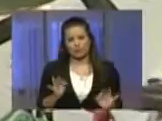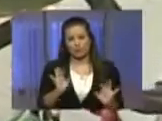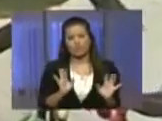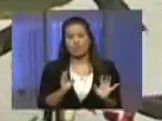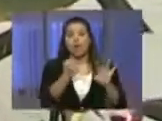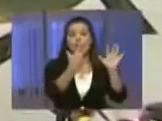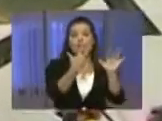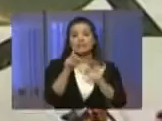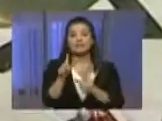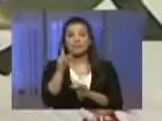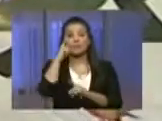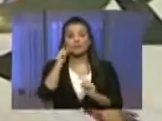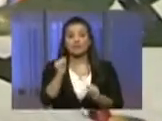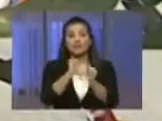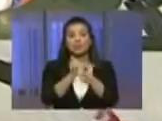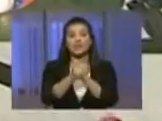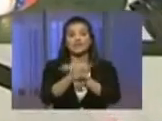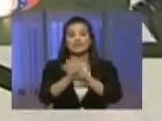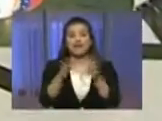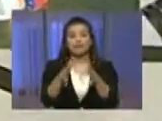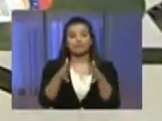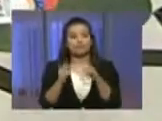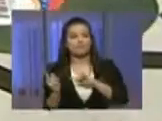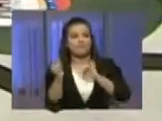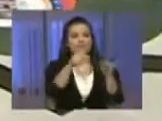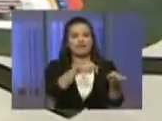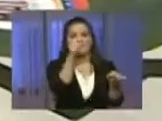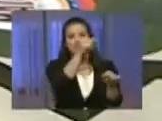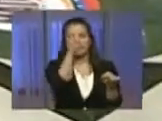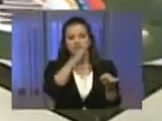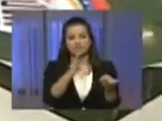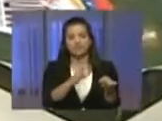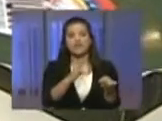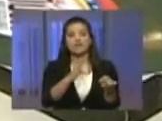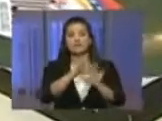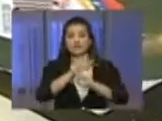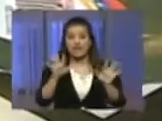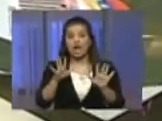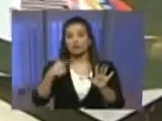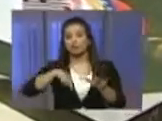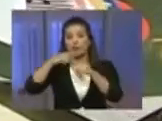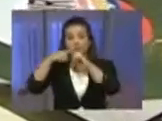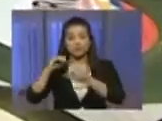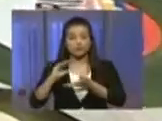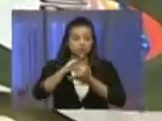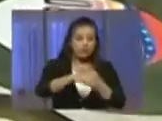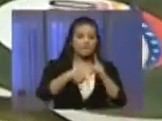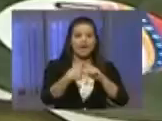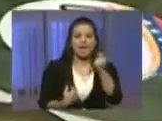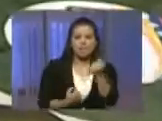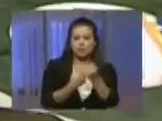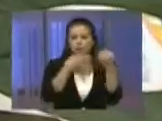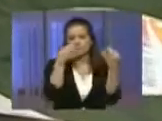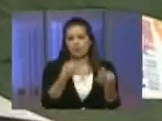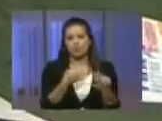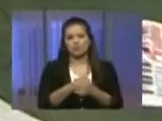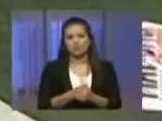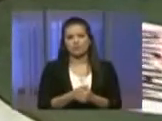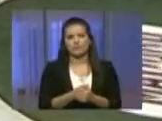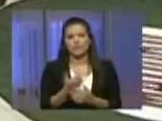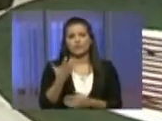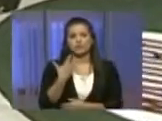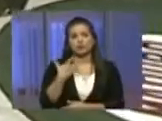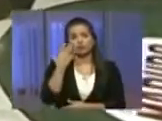que se prepararon en el ciclo olímpico y la inversión y el apoyo asegurado no sé si pudiéramos poner en